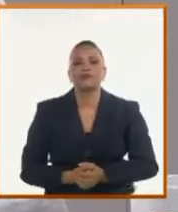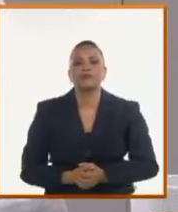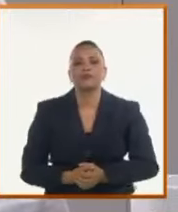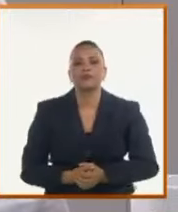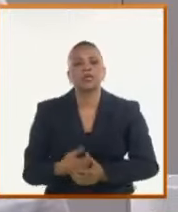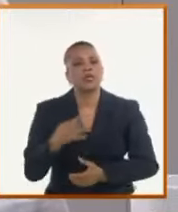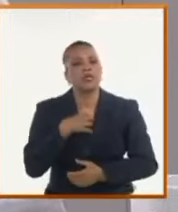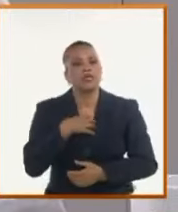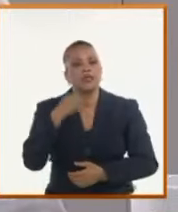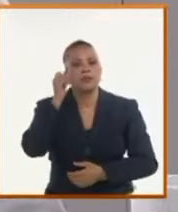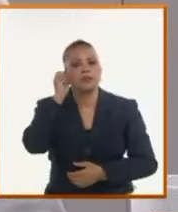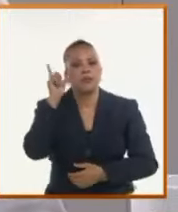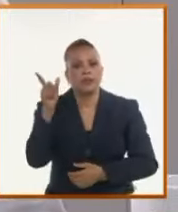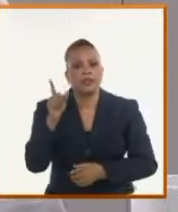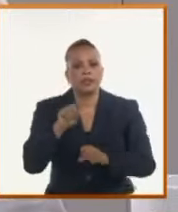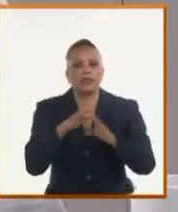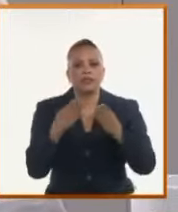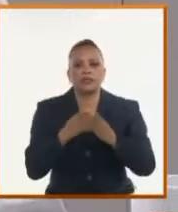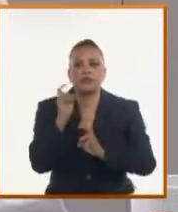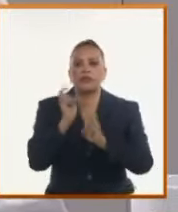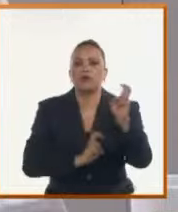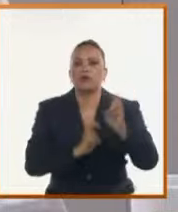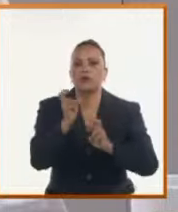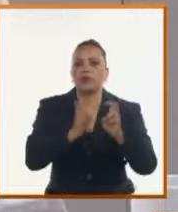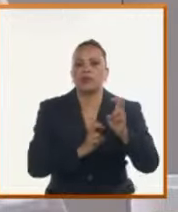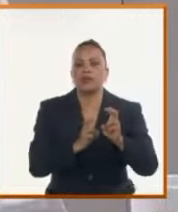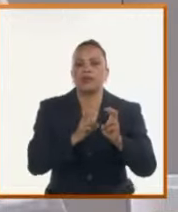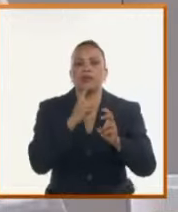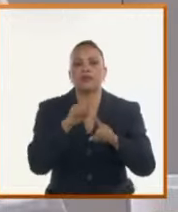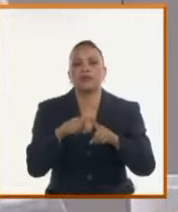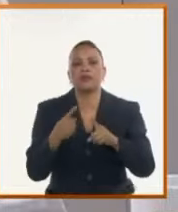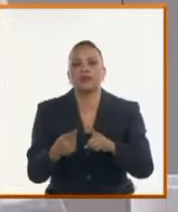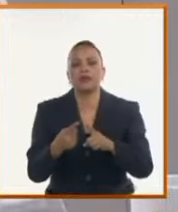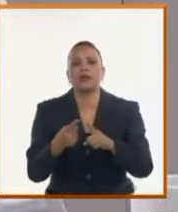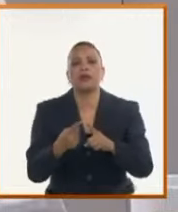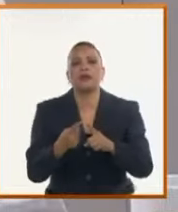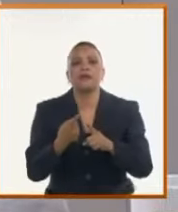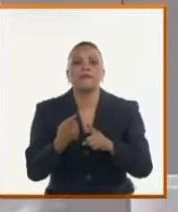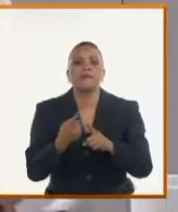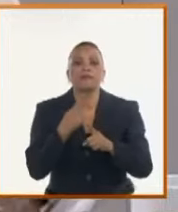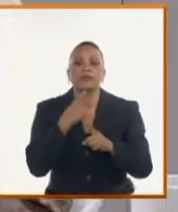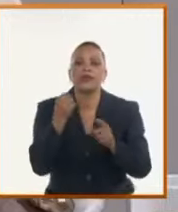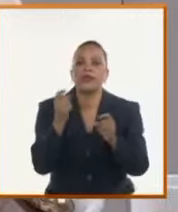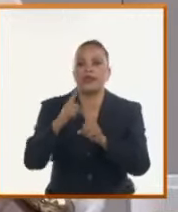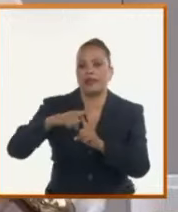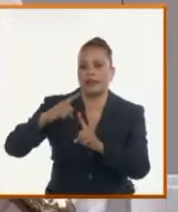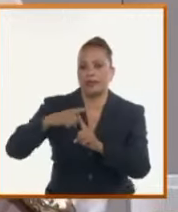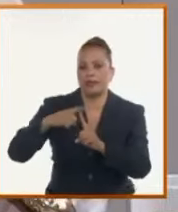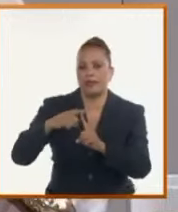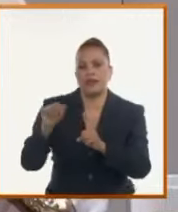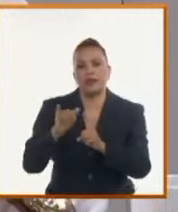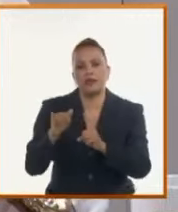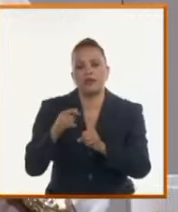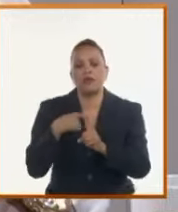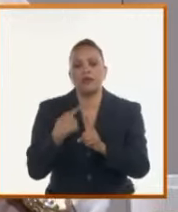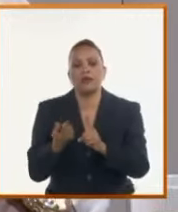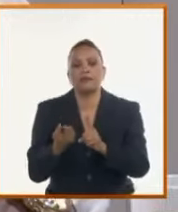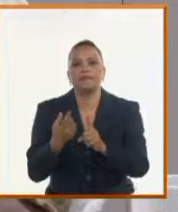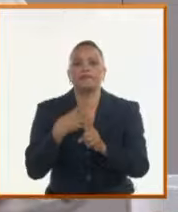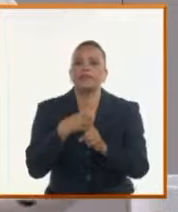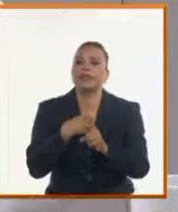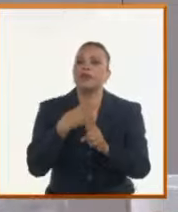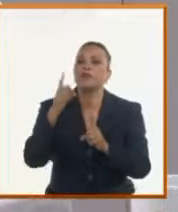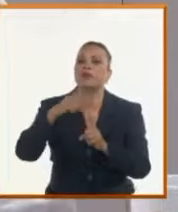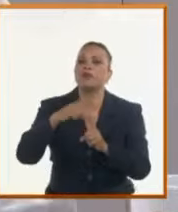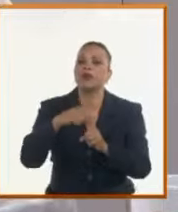experiencia sobrada en los talleres ferroviarios para acometer esta tarea existe una